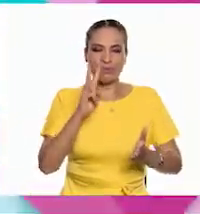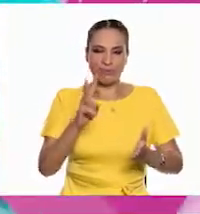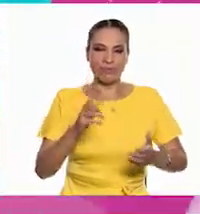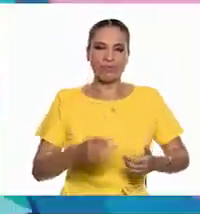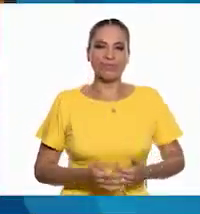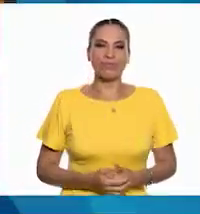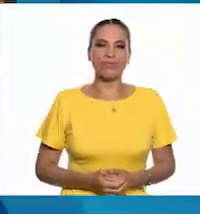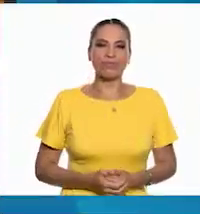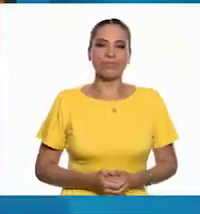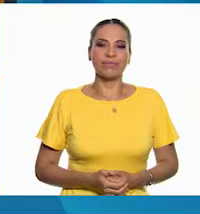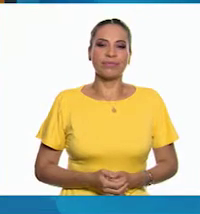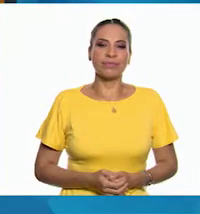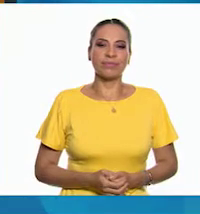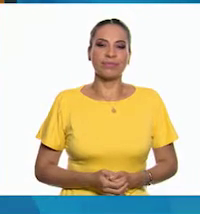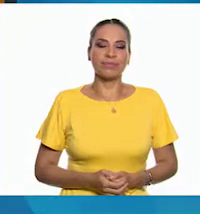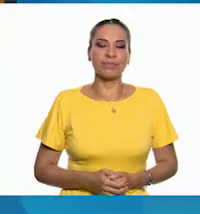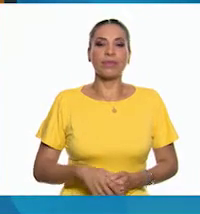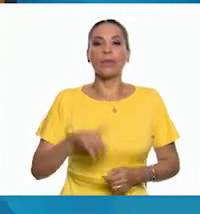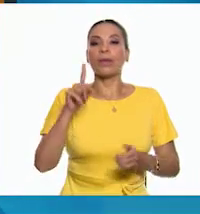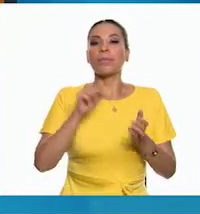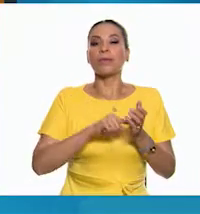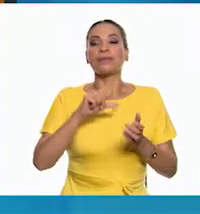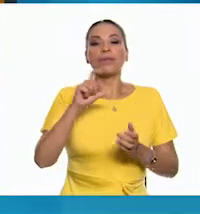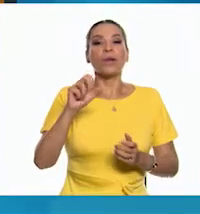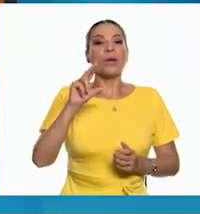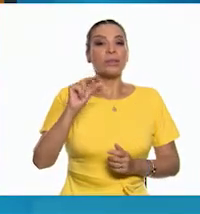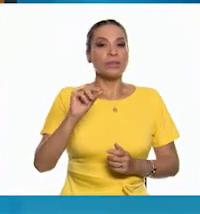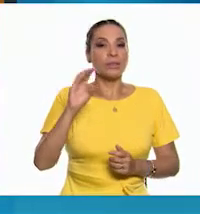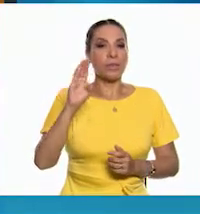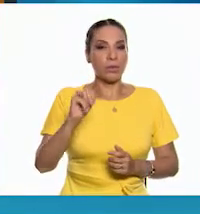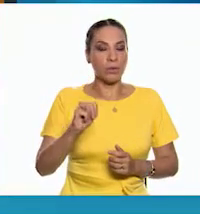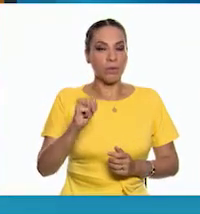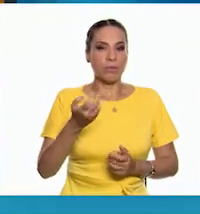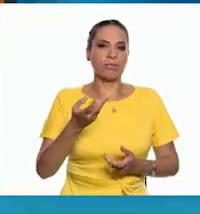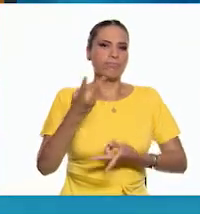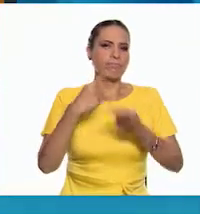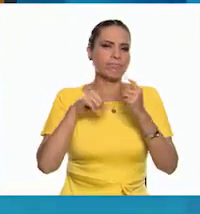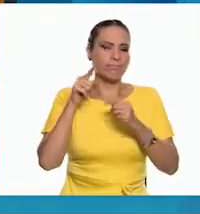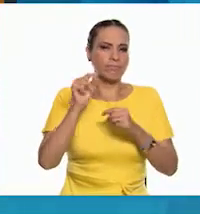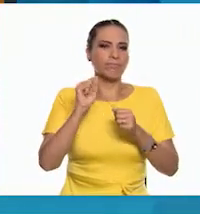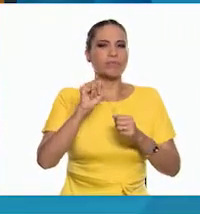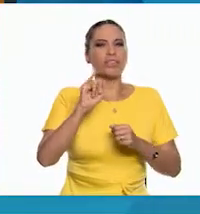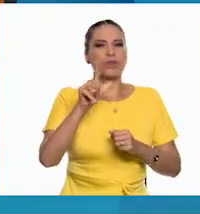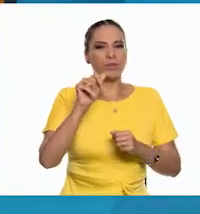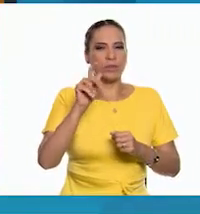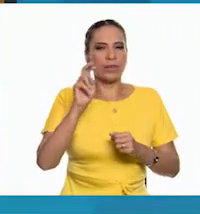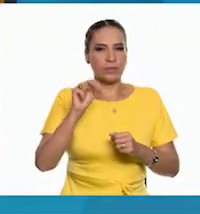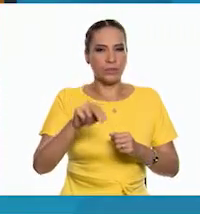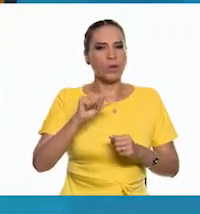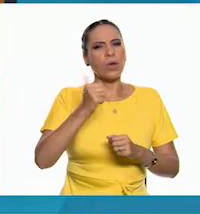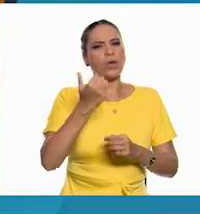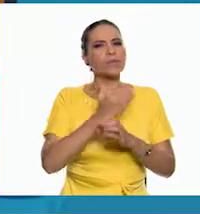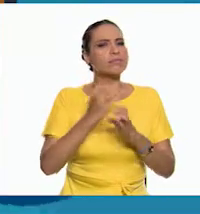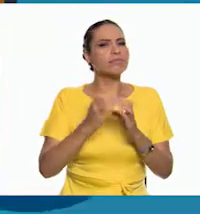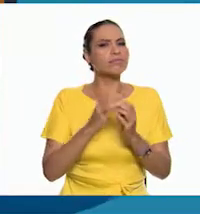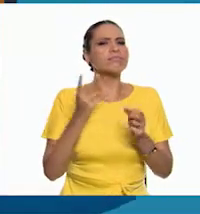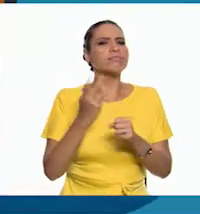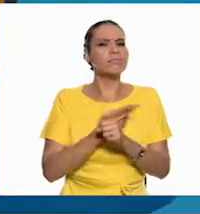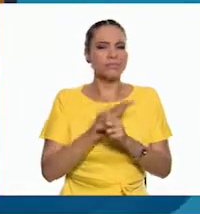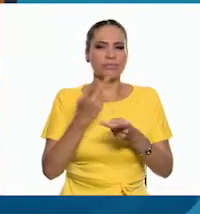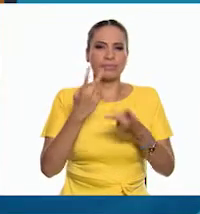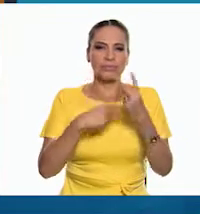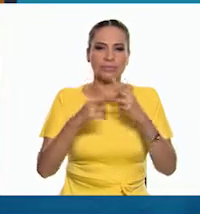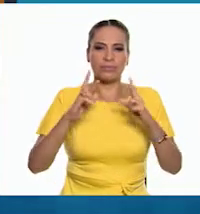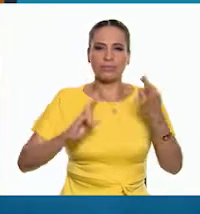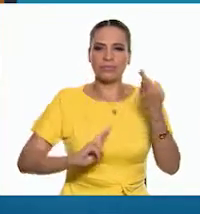verlo. En 1789, por influencia de la Ilustración, entre otras causas, se inició